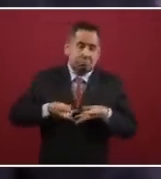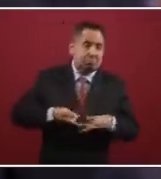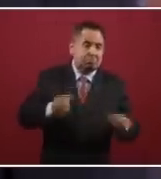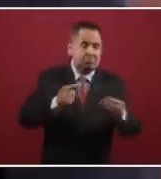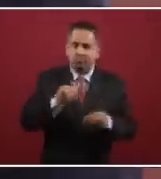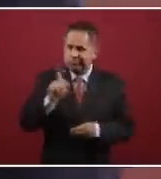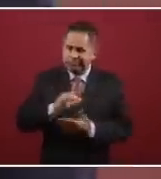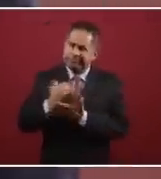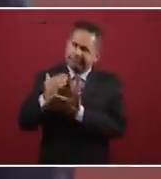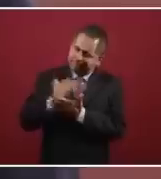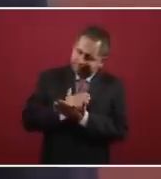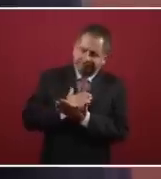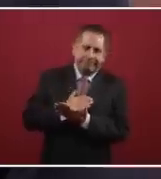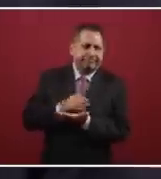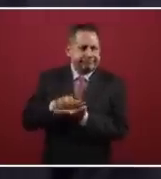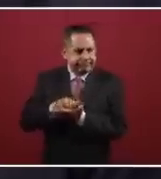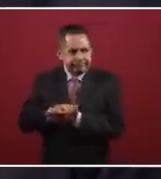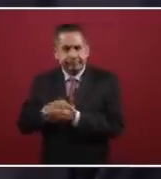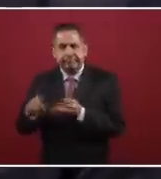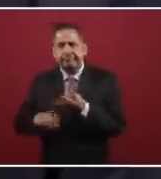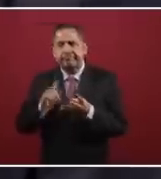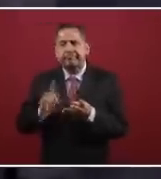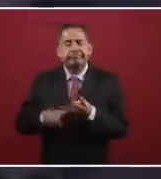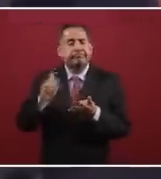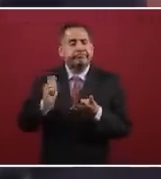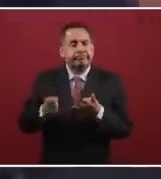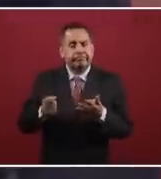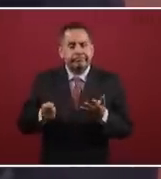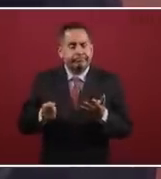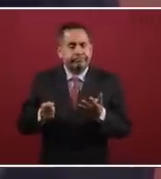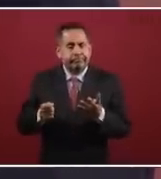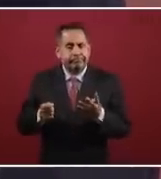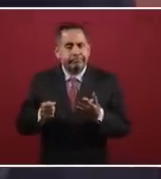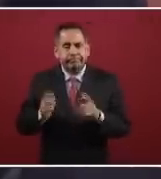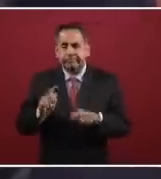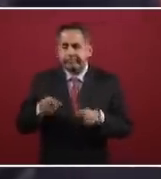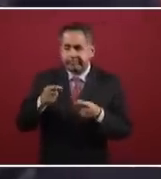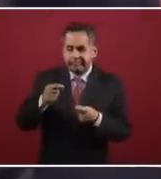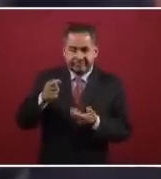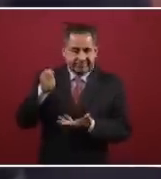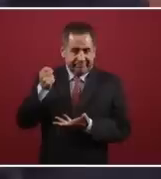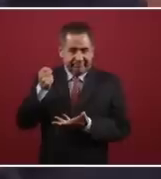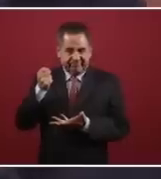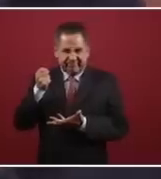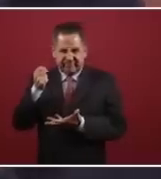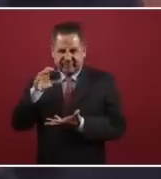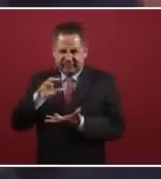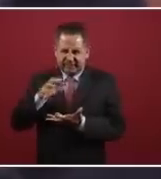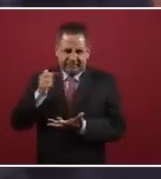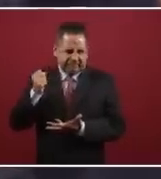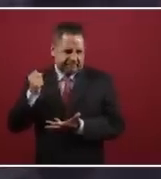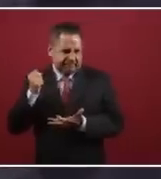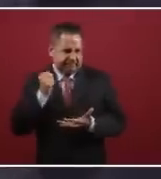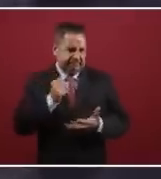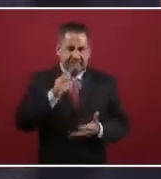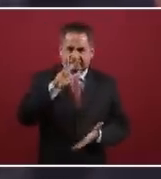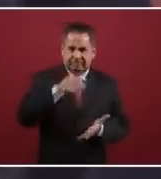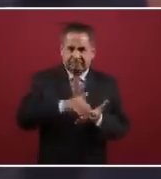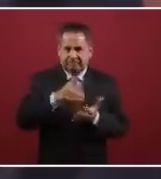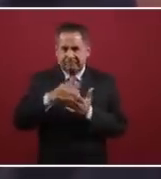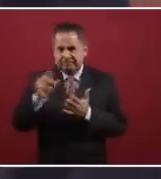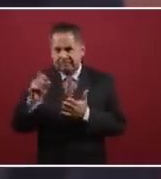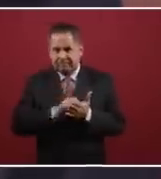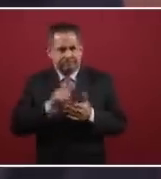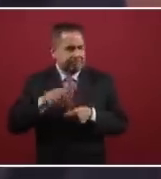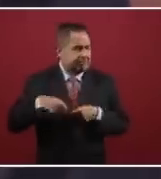¿Qué es austeridad? Que no se le entreguen en total 5 millones de pesos mensuales